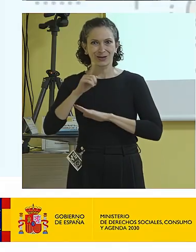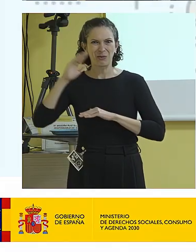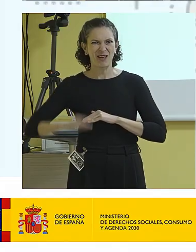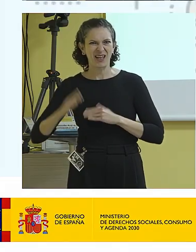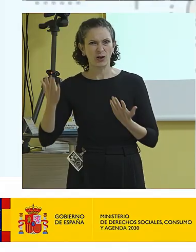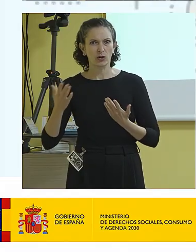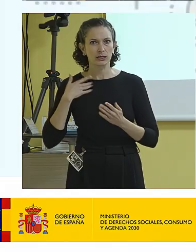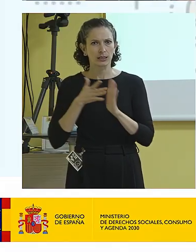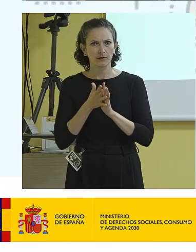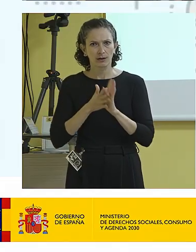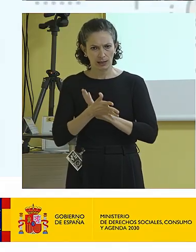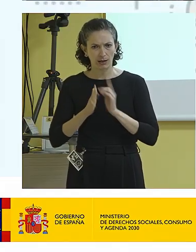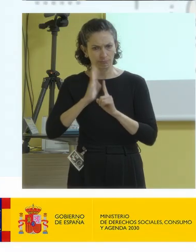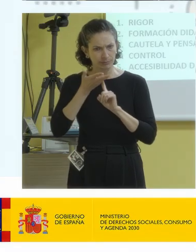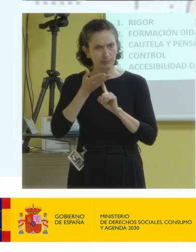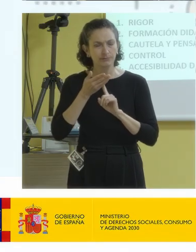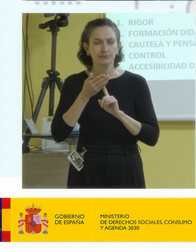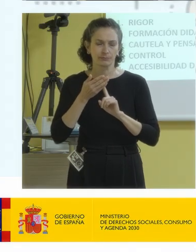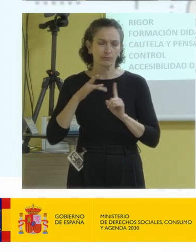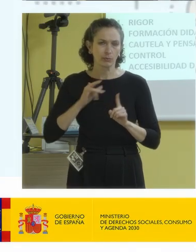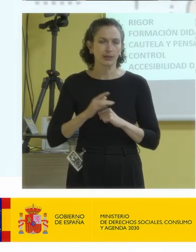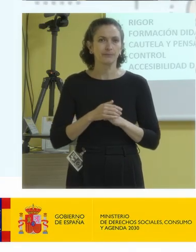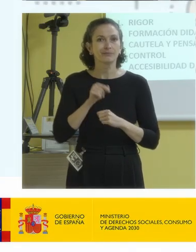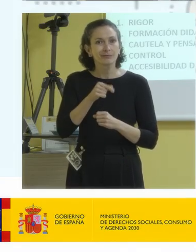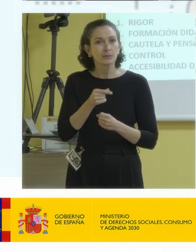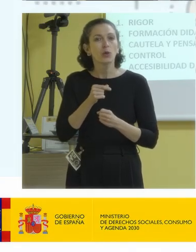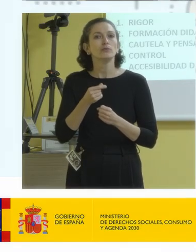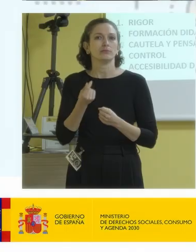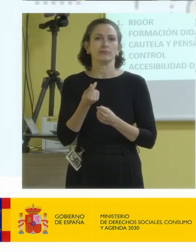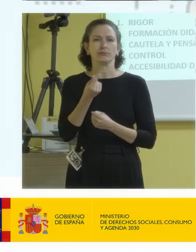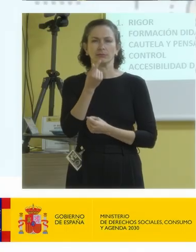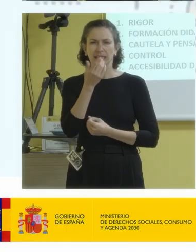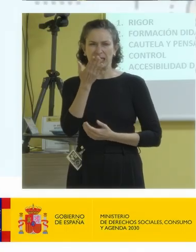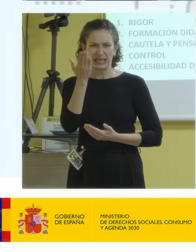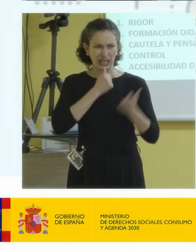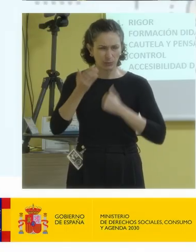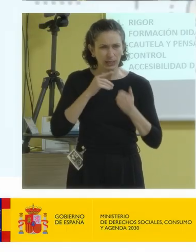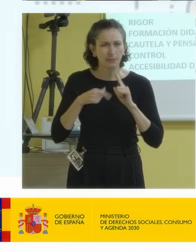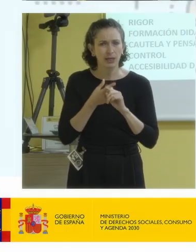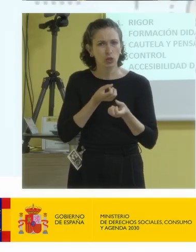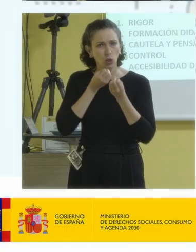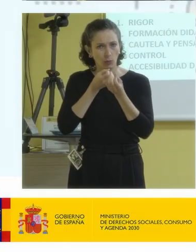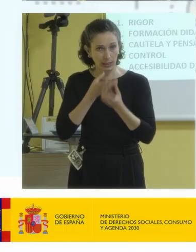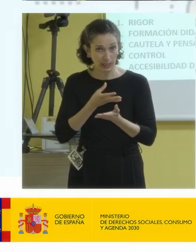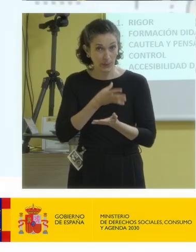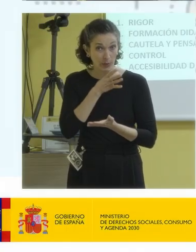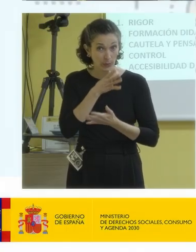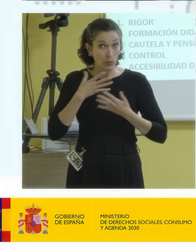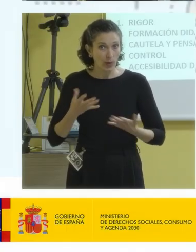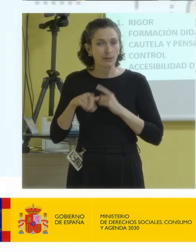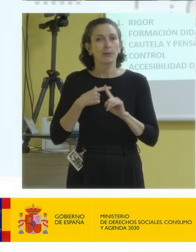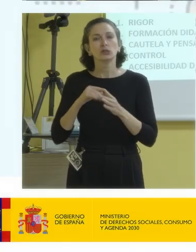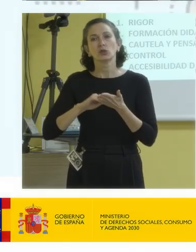inocuas. Y voy a desmontar y comunicar, ¿vale? Os puse las causas y os pongo algunas soluciones que podemos tener en